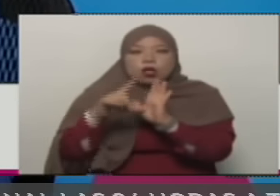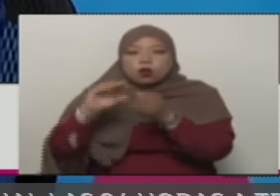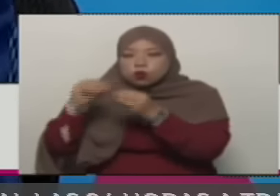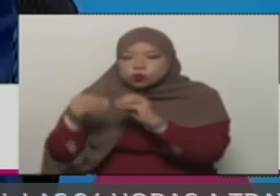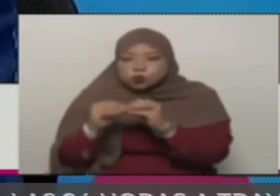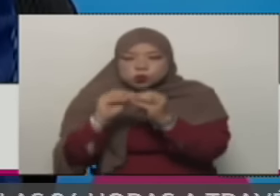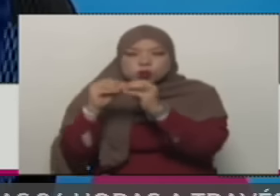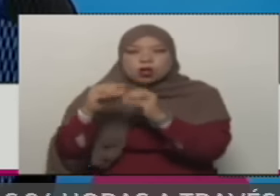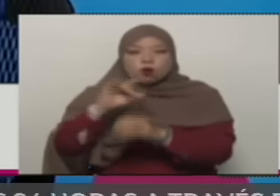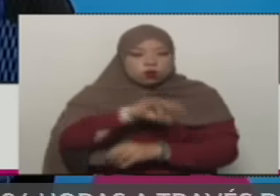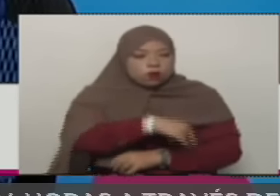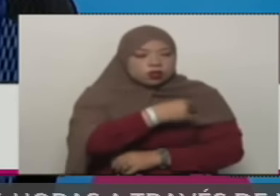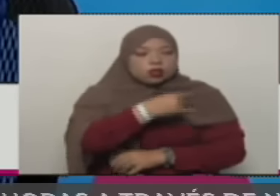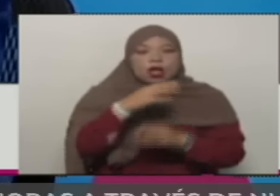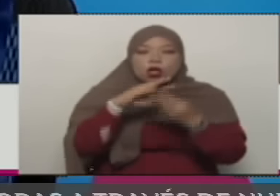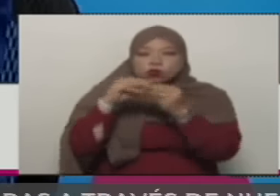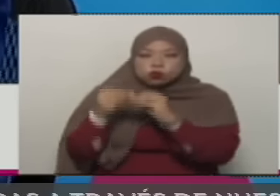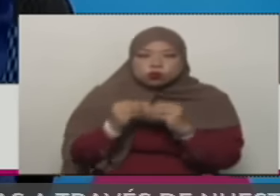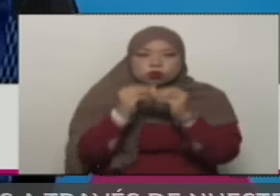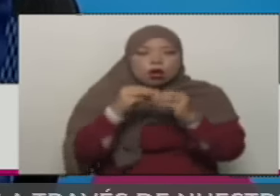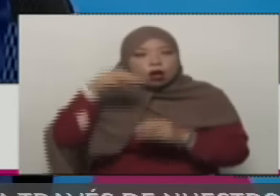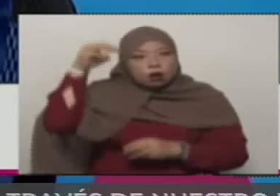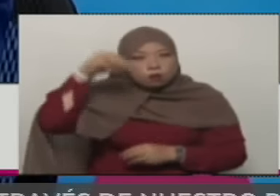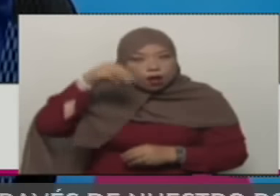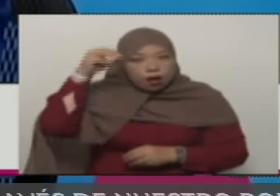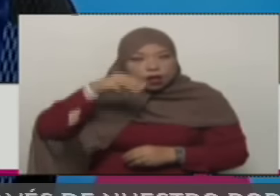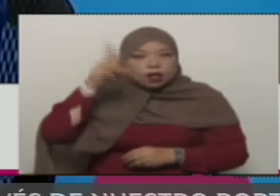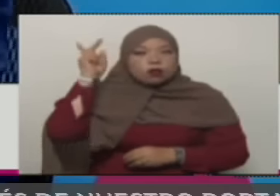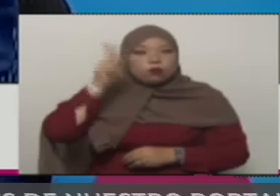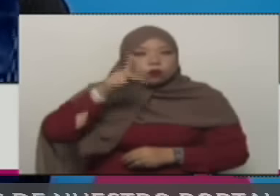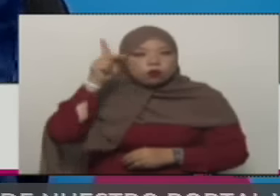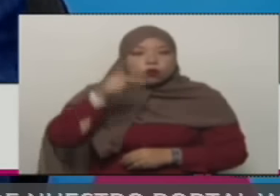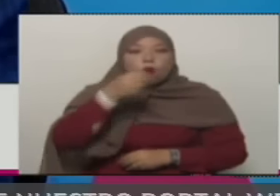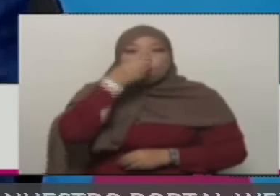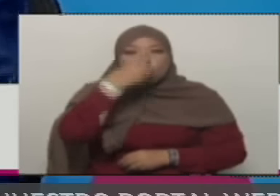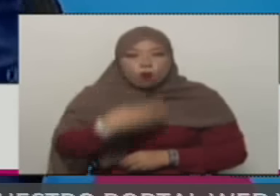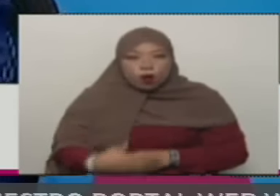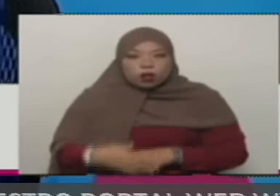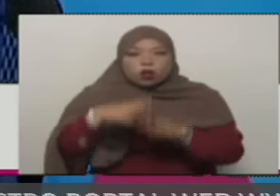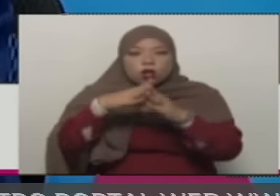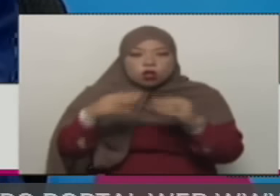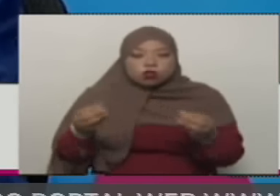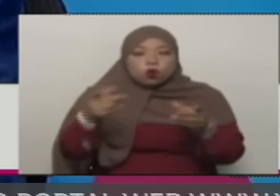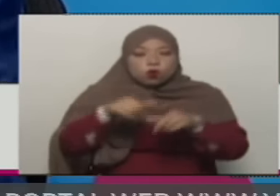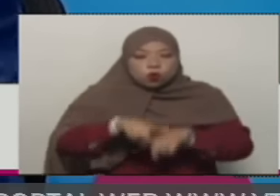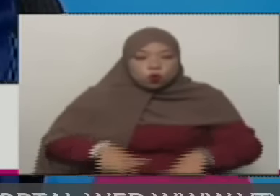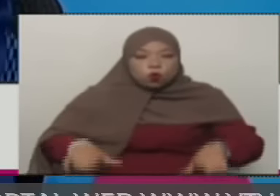universidades, tener maestros, maestras y profesores bien calificados en todas las aulas,